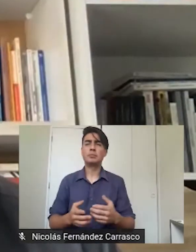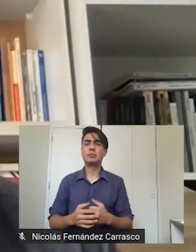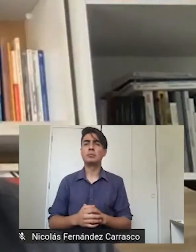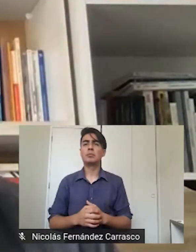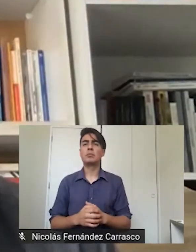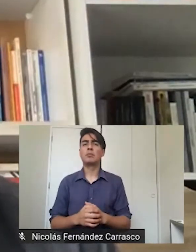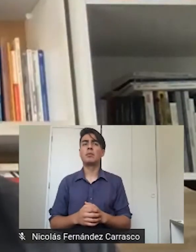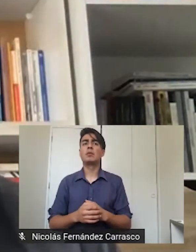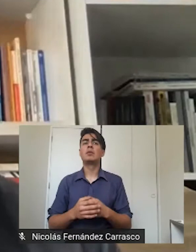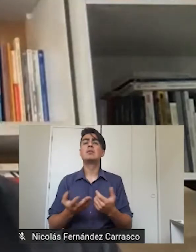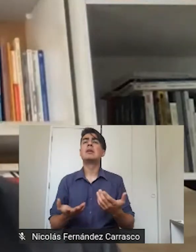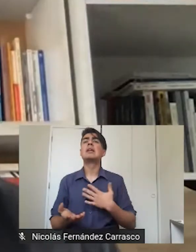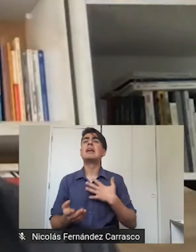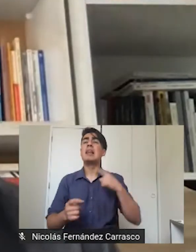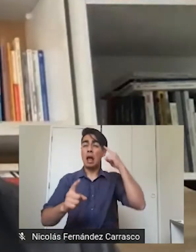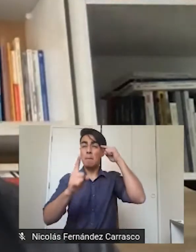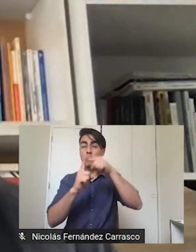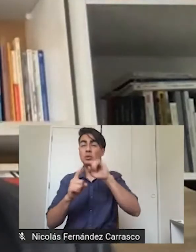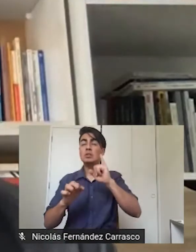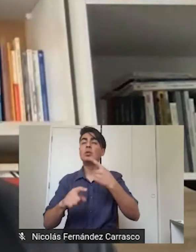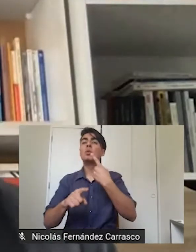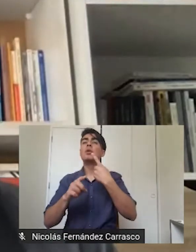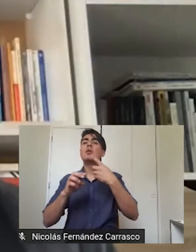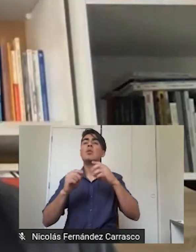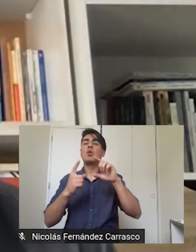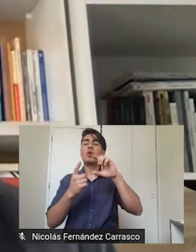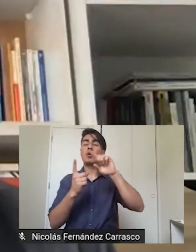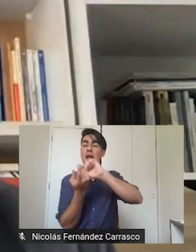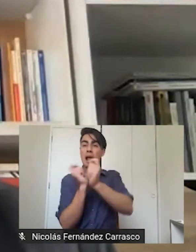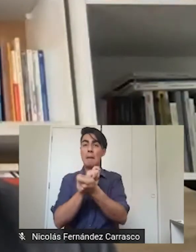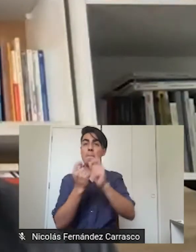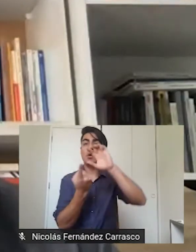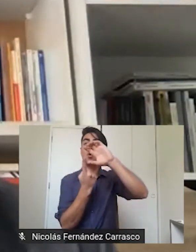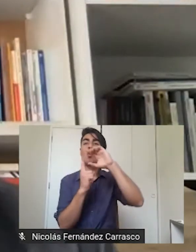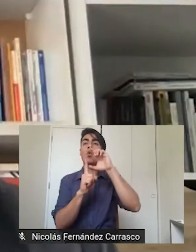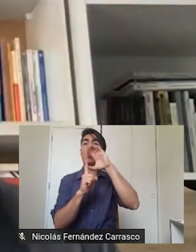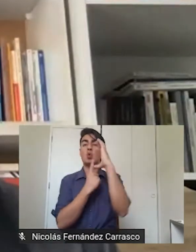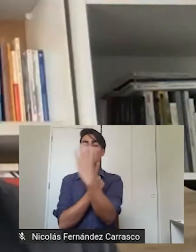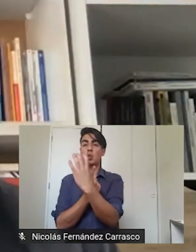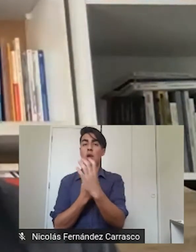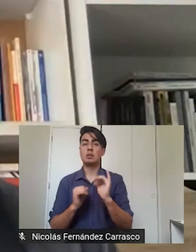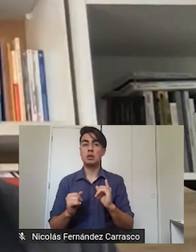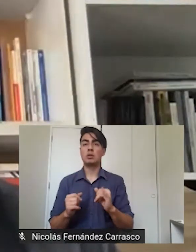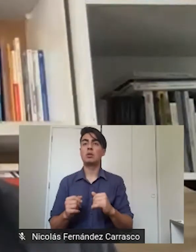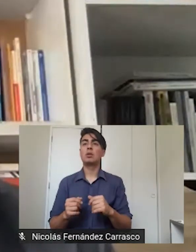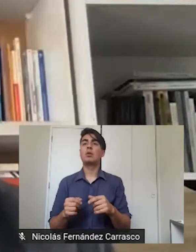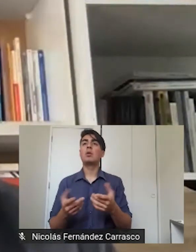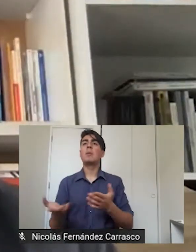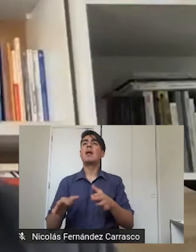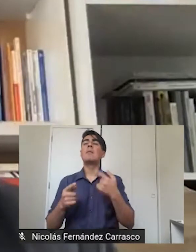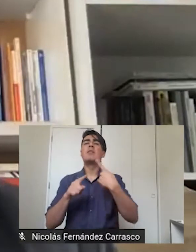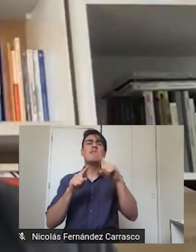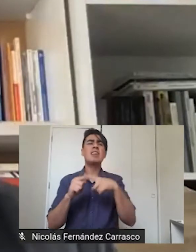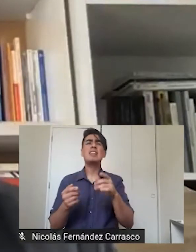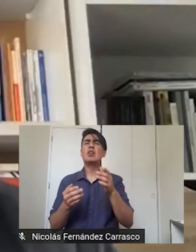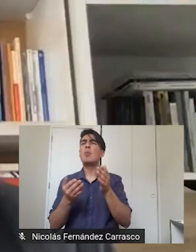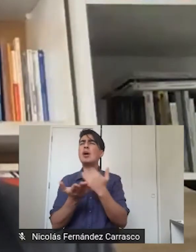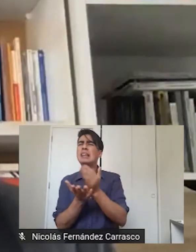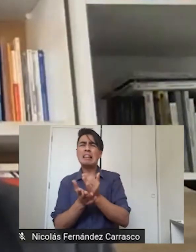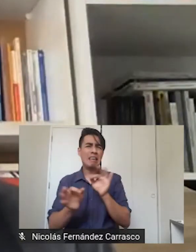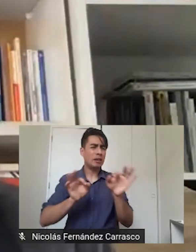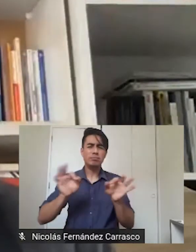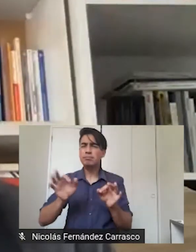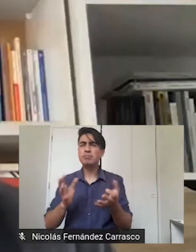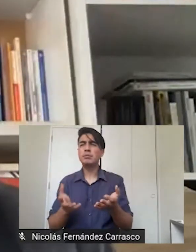de DEMBRA apunta a un cambio cultural, y yo creo que eso es fundamental. No está pensando en una estrategia cualquiera, no está pensando en algo inmediato,